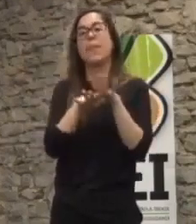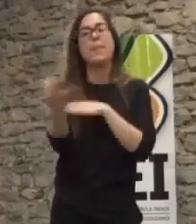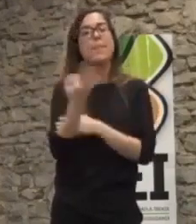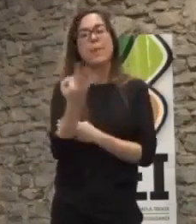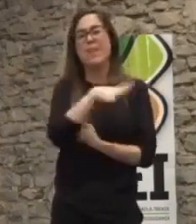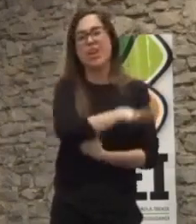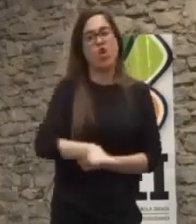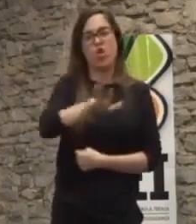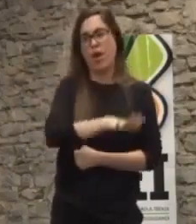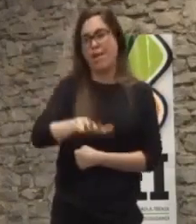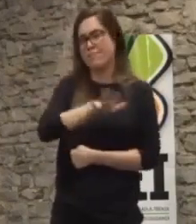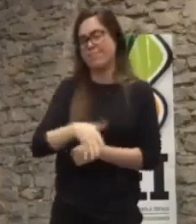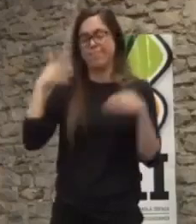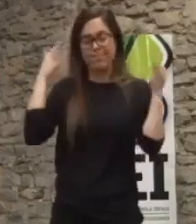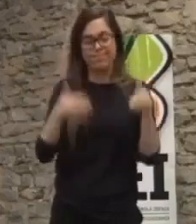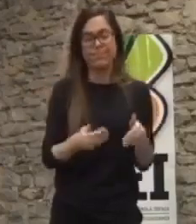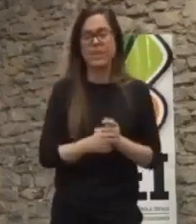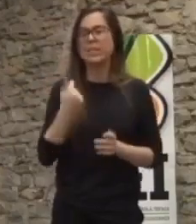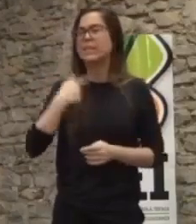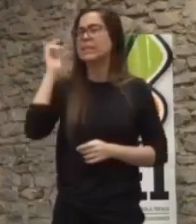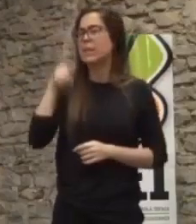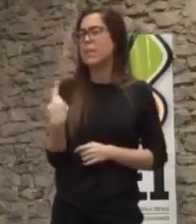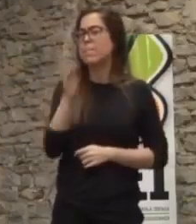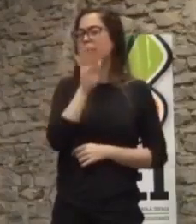local. Por otro lado, también me parece interesante